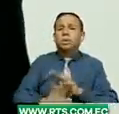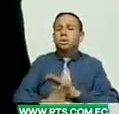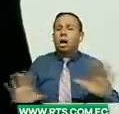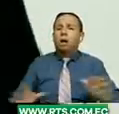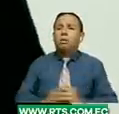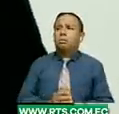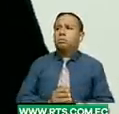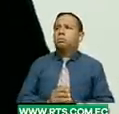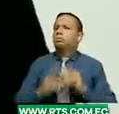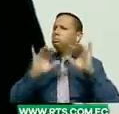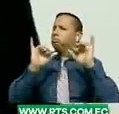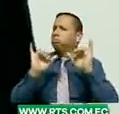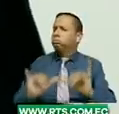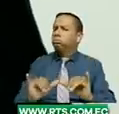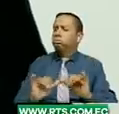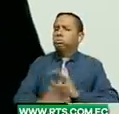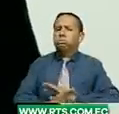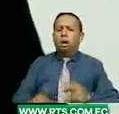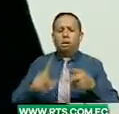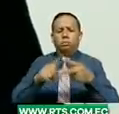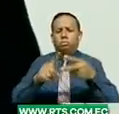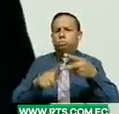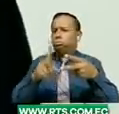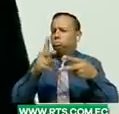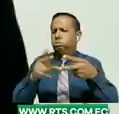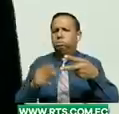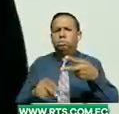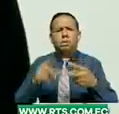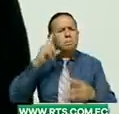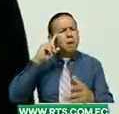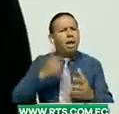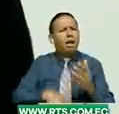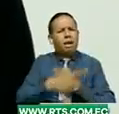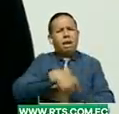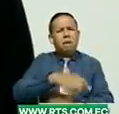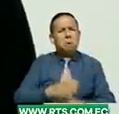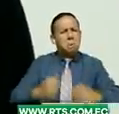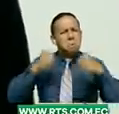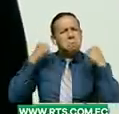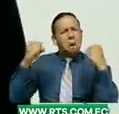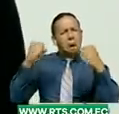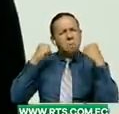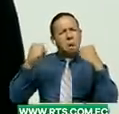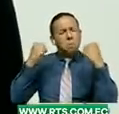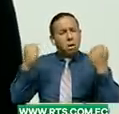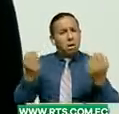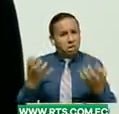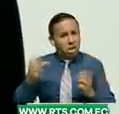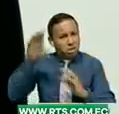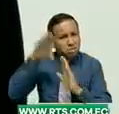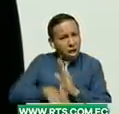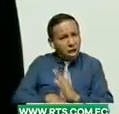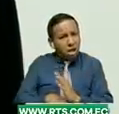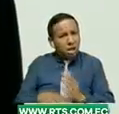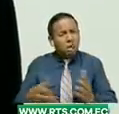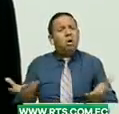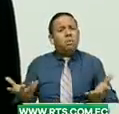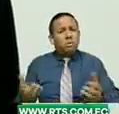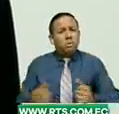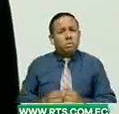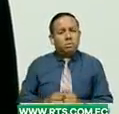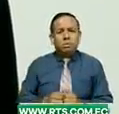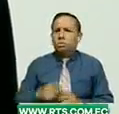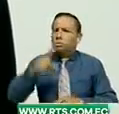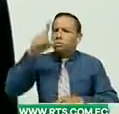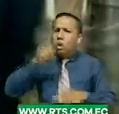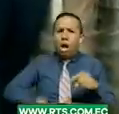están congelados. ¿Cuál es la protesta social? Ahora quieren imponer un nuevo precio de los combustibles. Así no son las